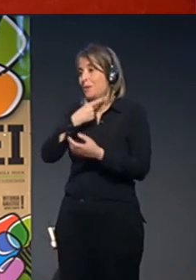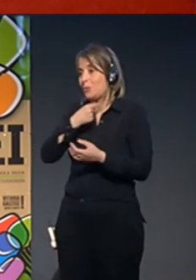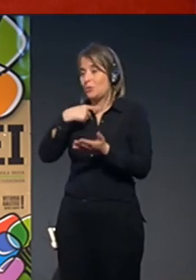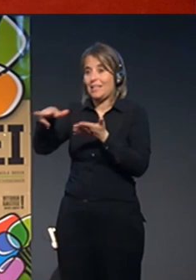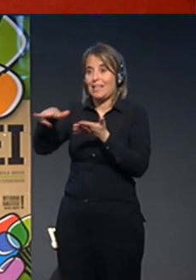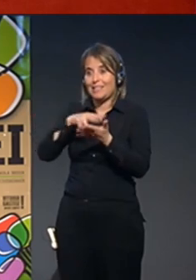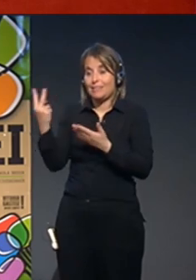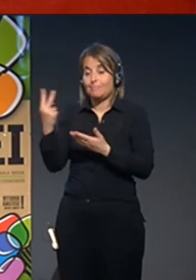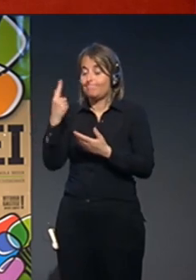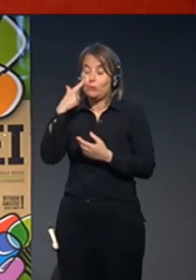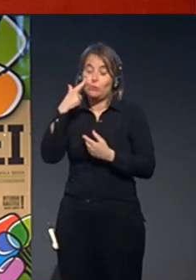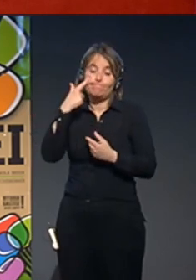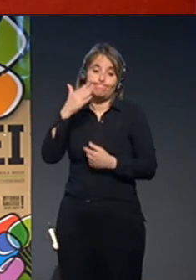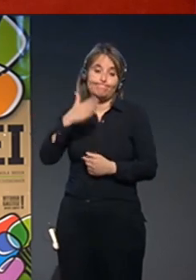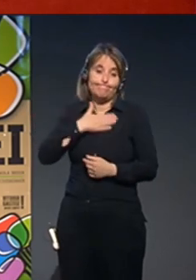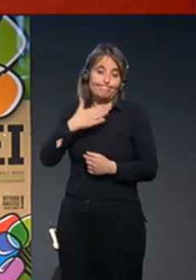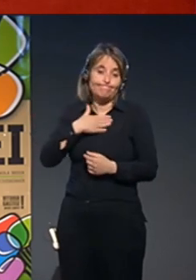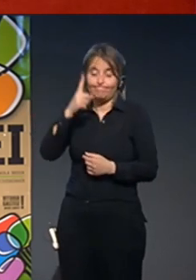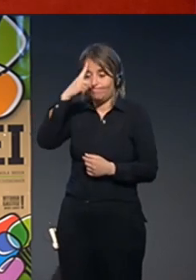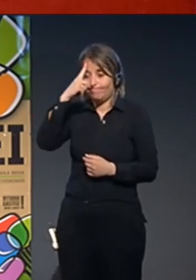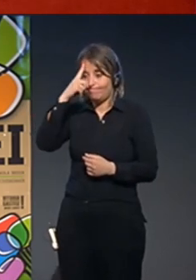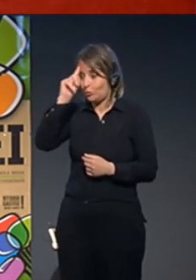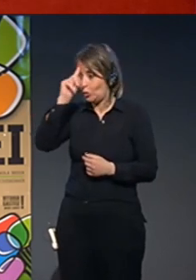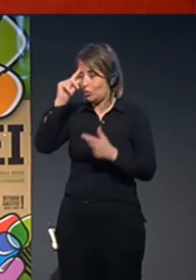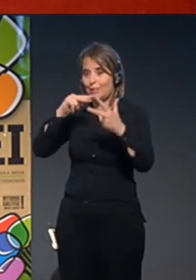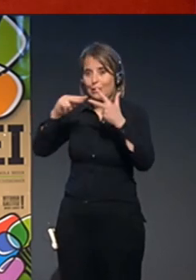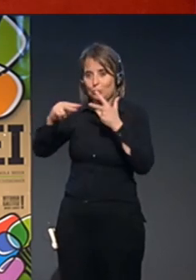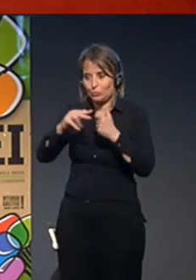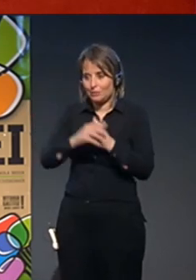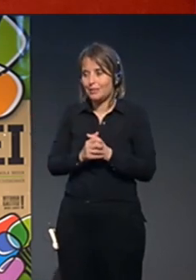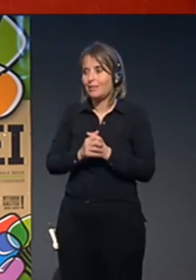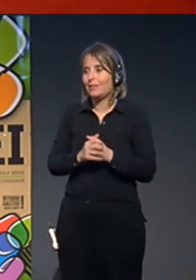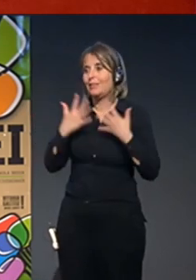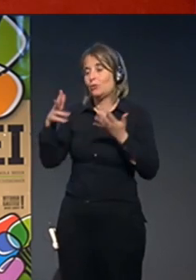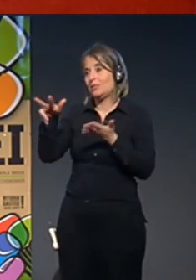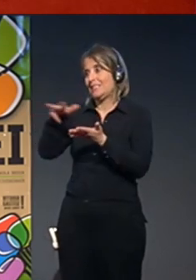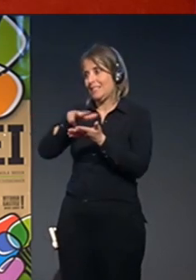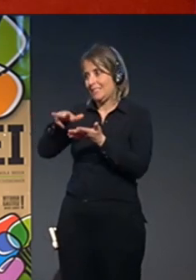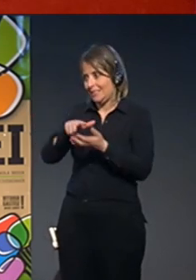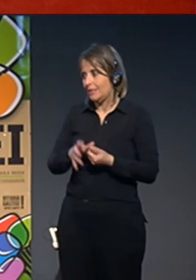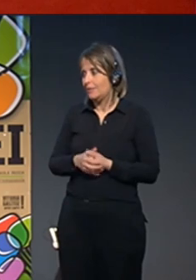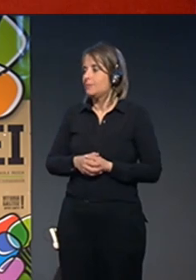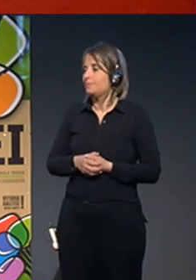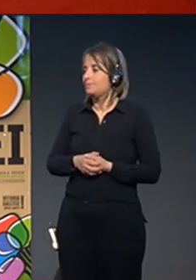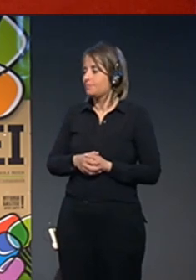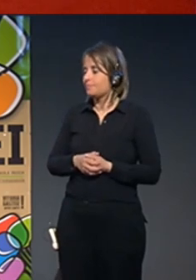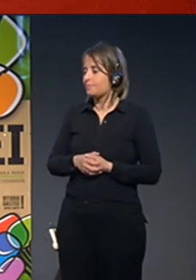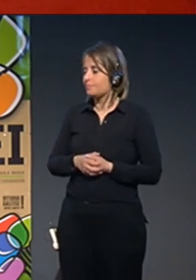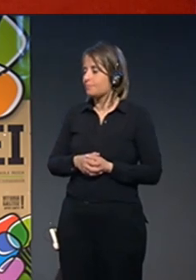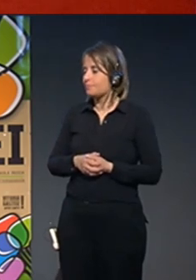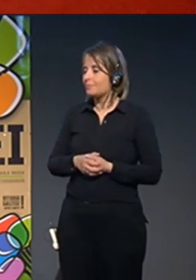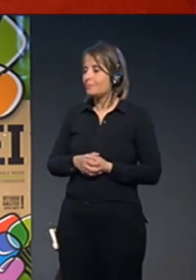castellano desgraciadamente no conozco el euskera Entonces vamos a hacer en castellano e Quiero